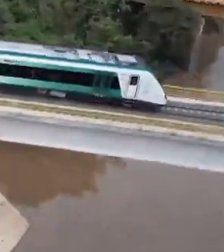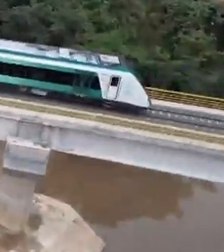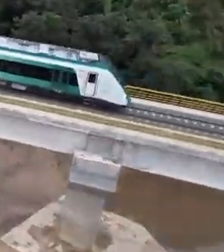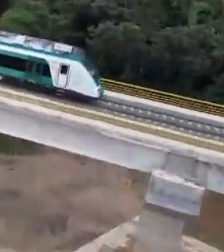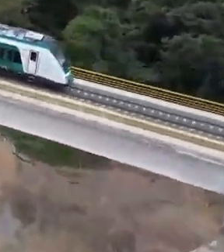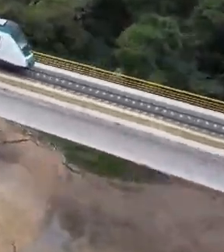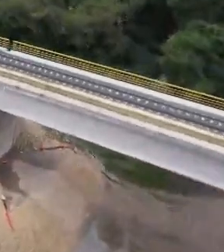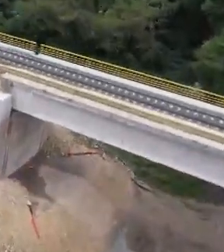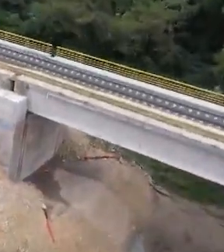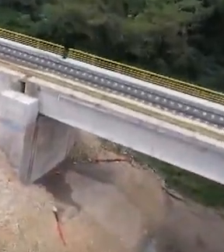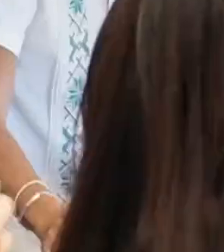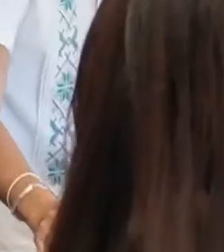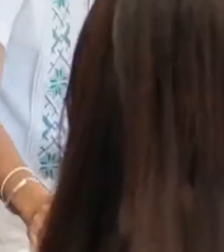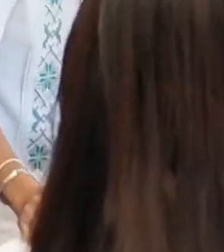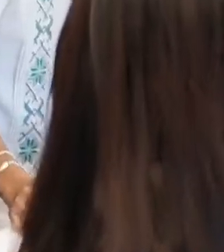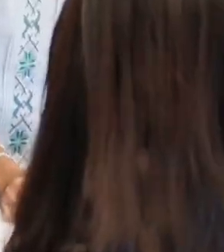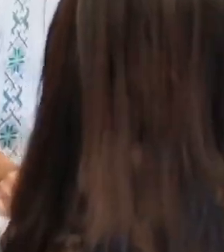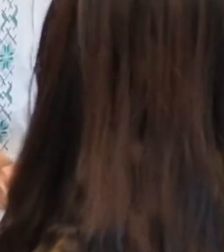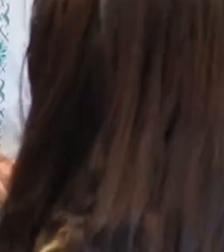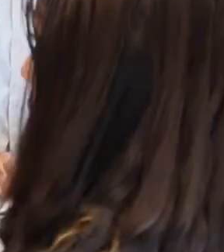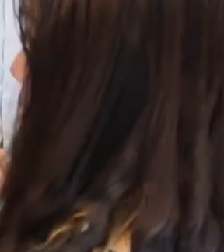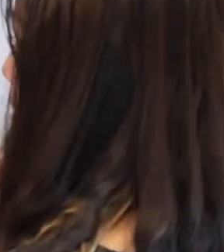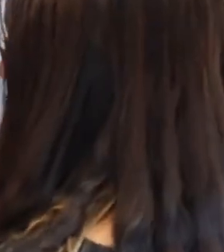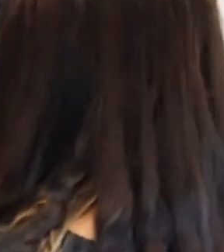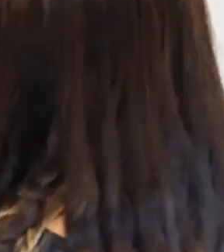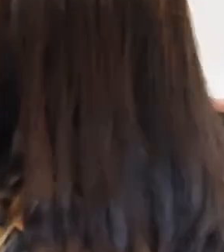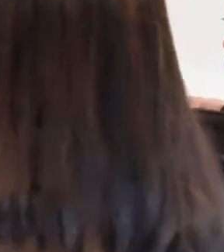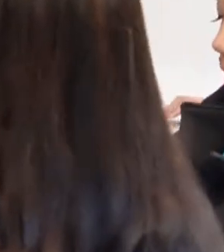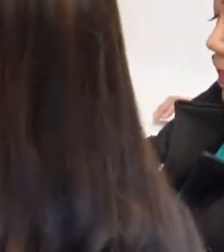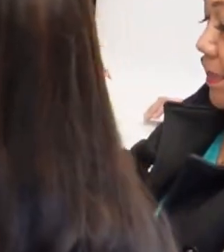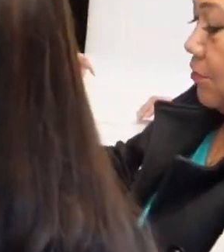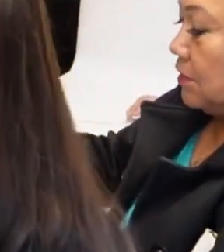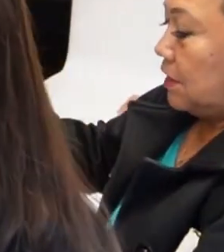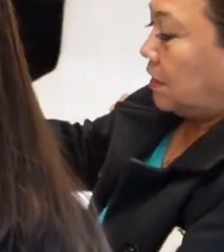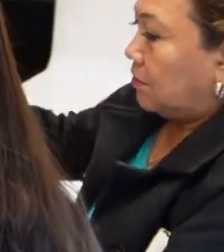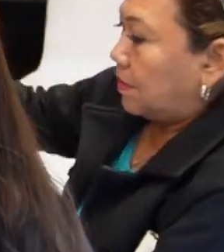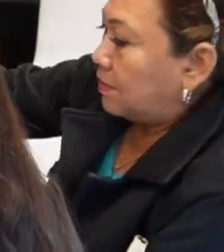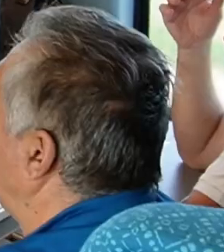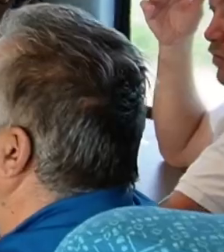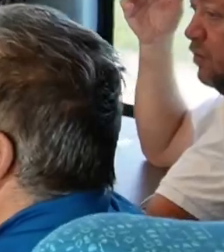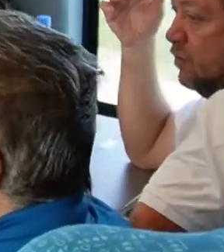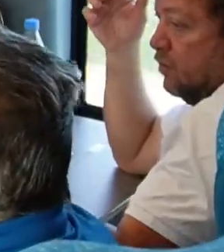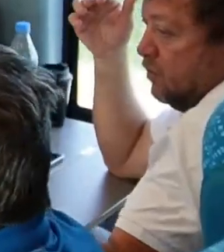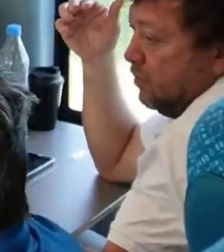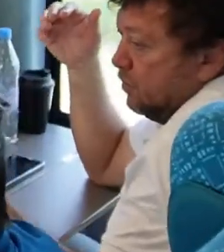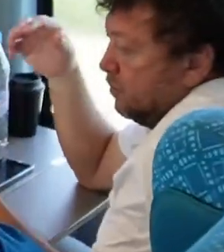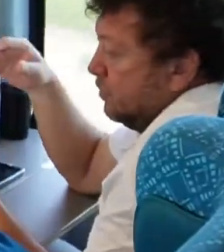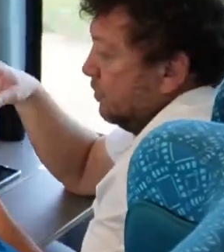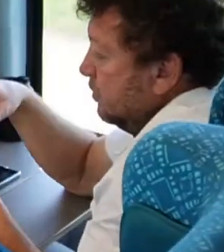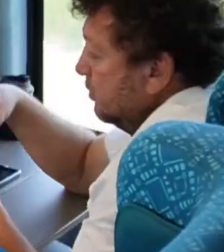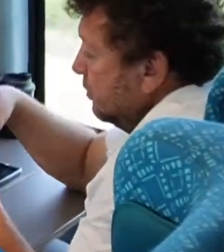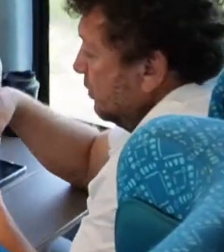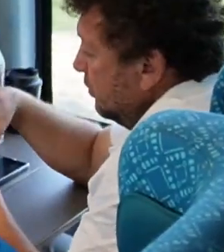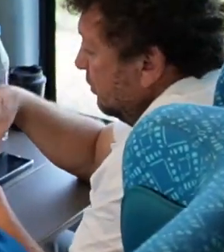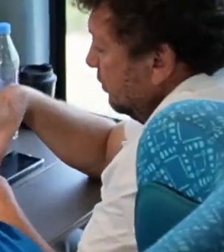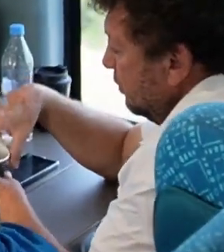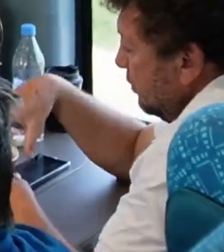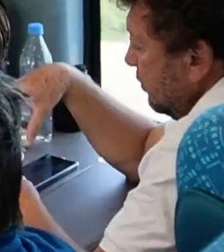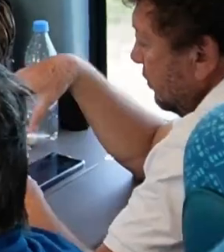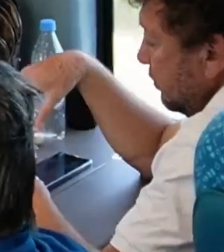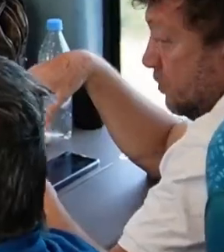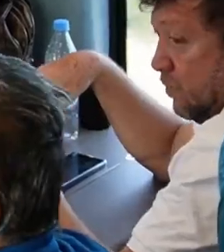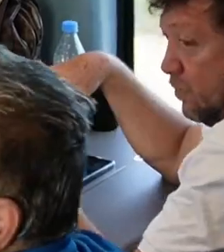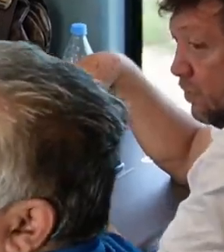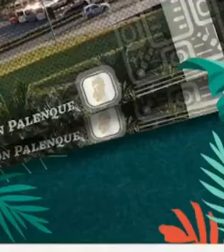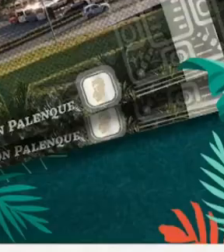los paisajes del sureste mexicano y disfruta del mejor servicio a bordo. Recuerda que puedes adquirir tus boletos